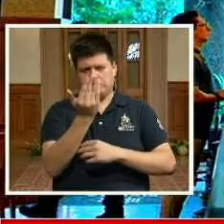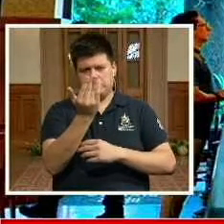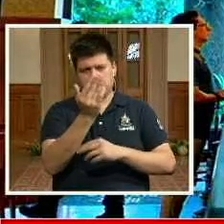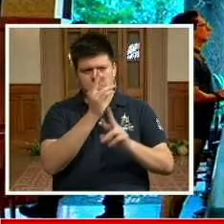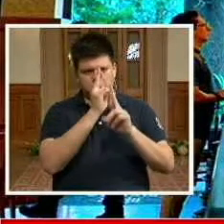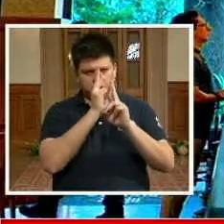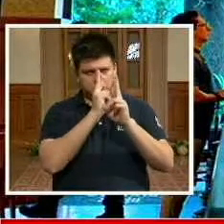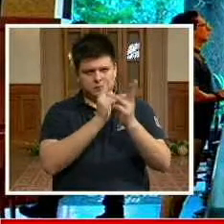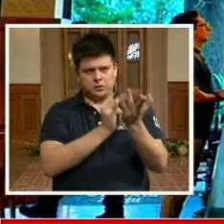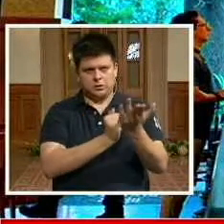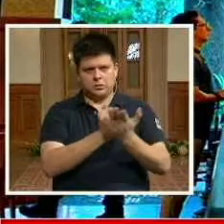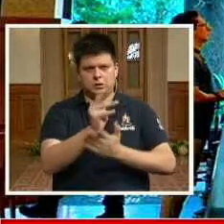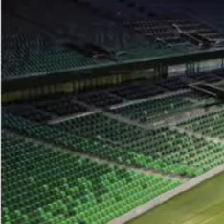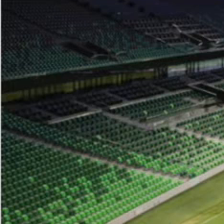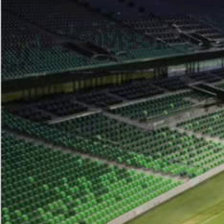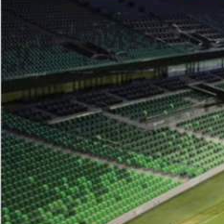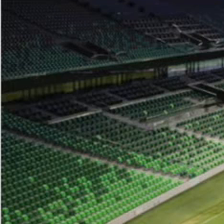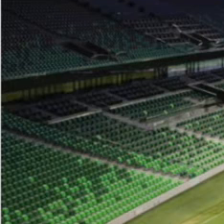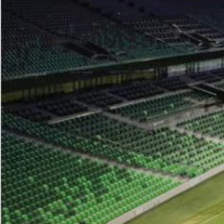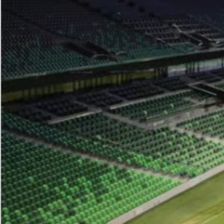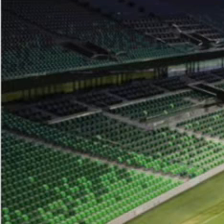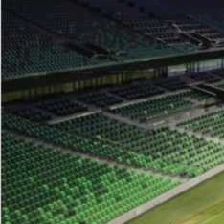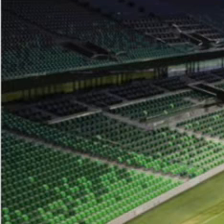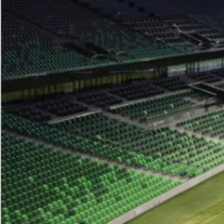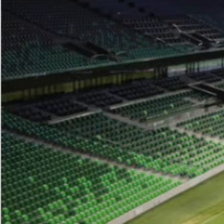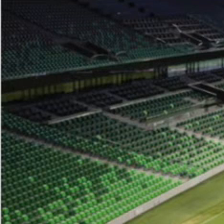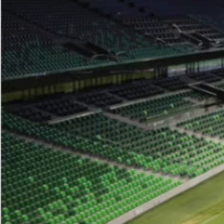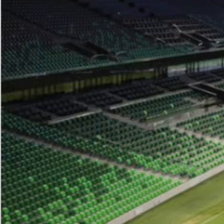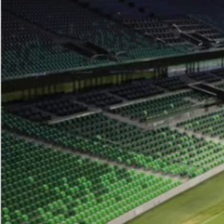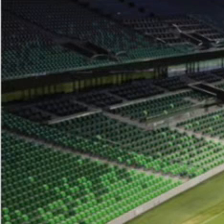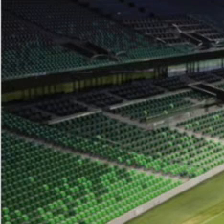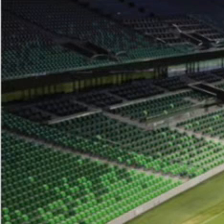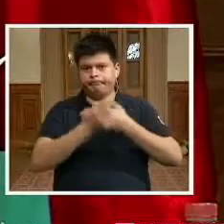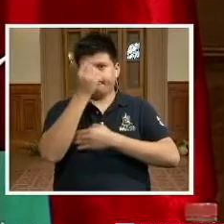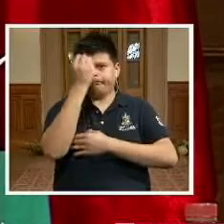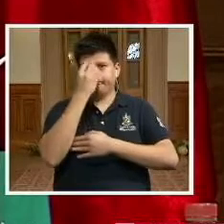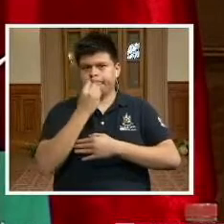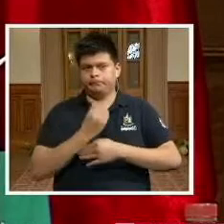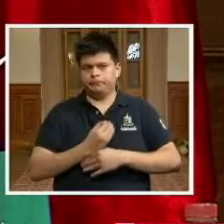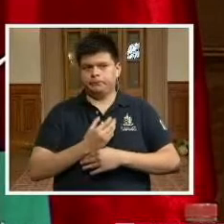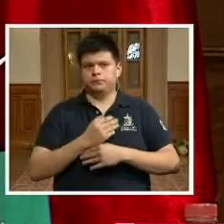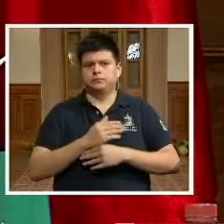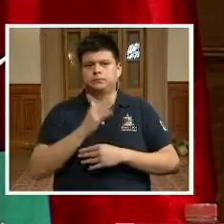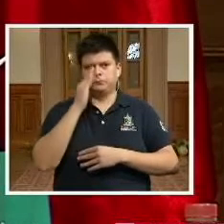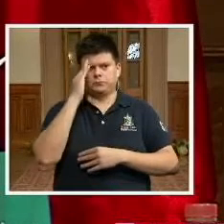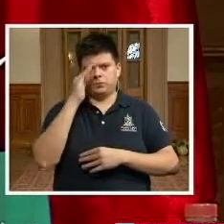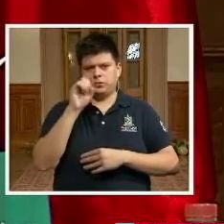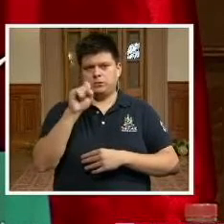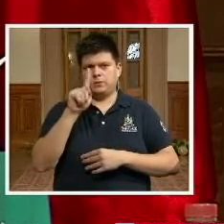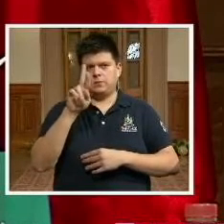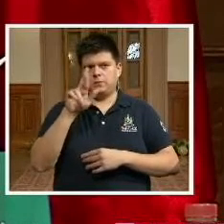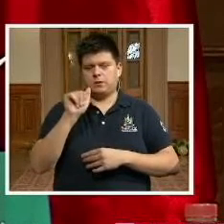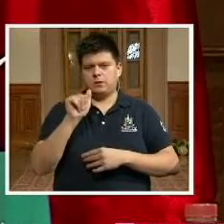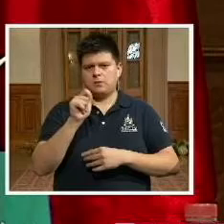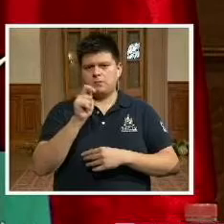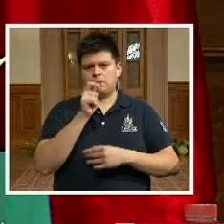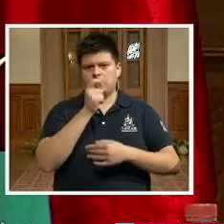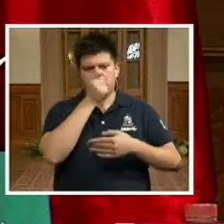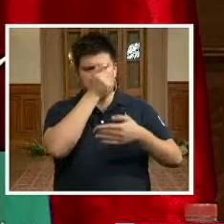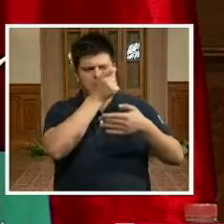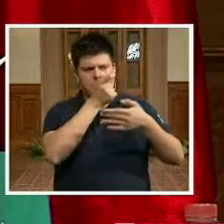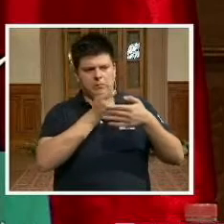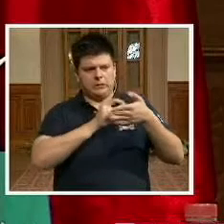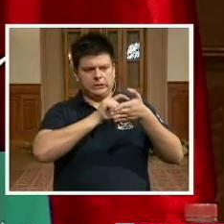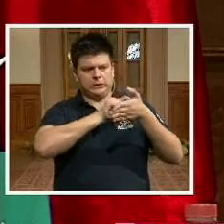las decisiones que estamos tomando. Dijo que si no lo hacen tendrán que cerrar. El indicador que nos